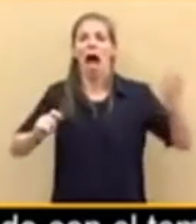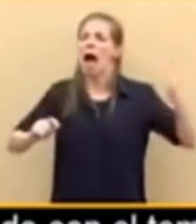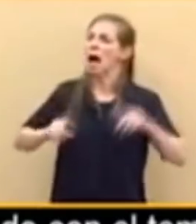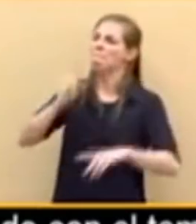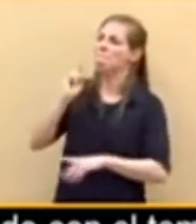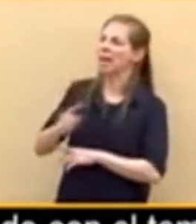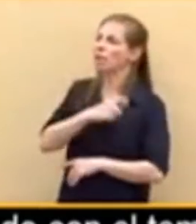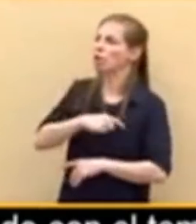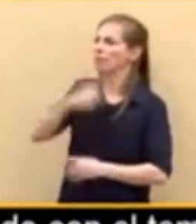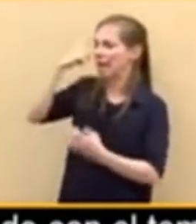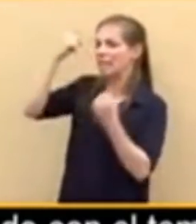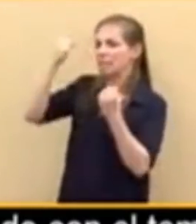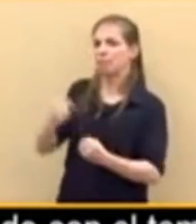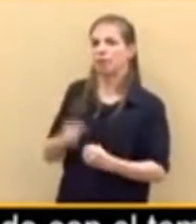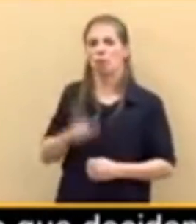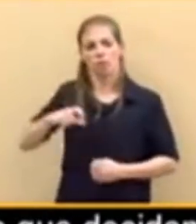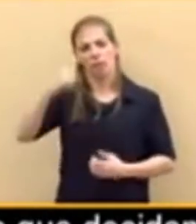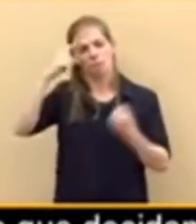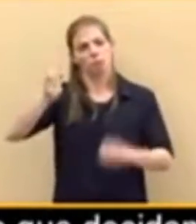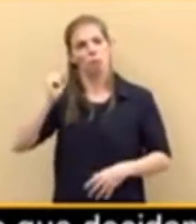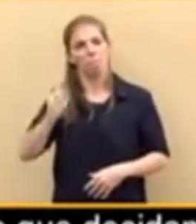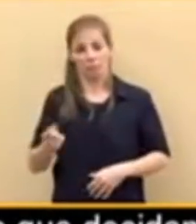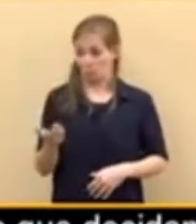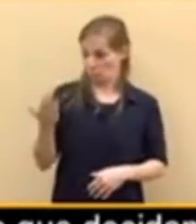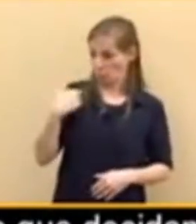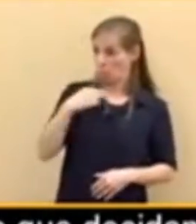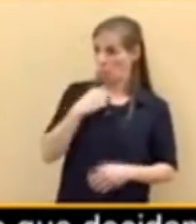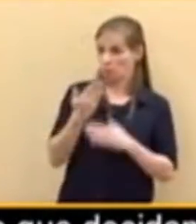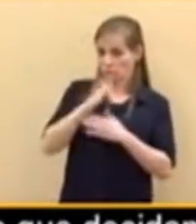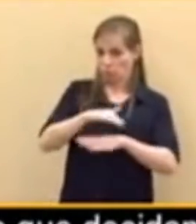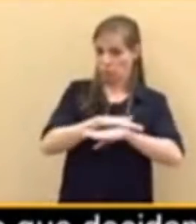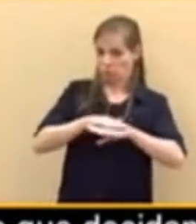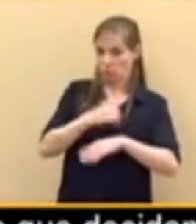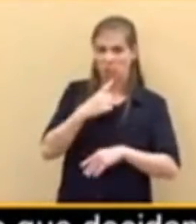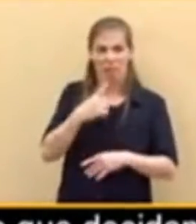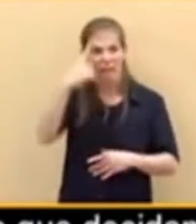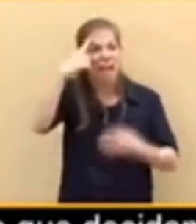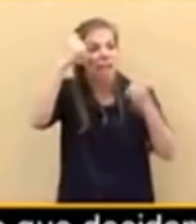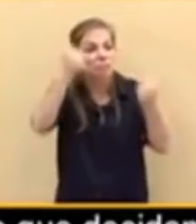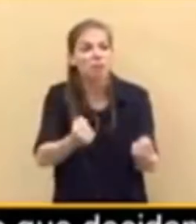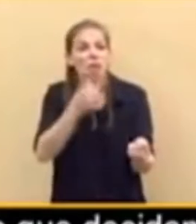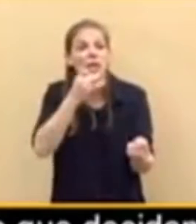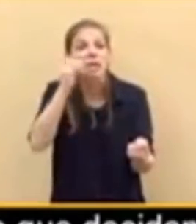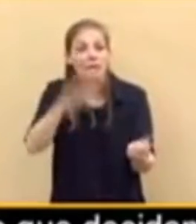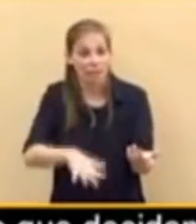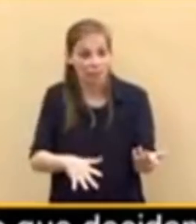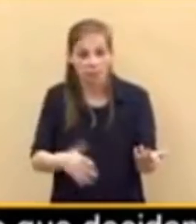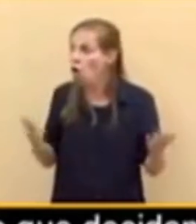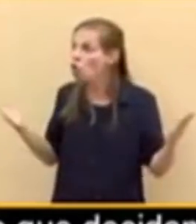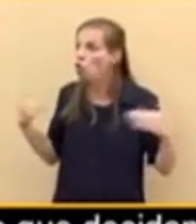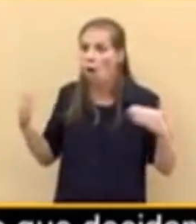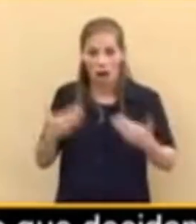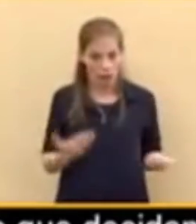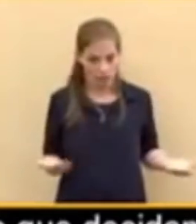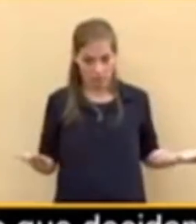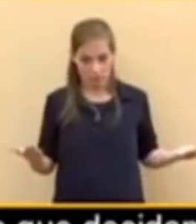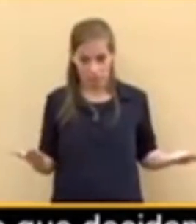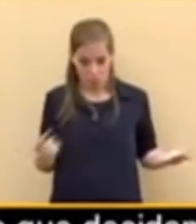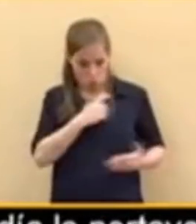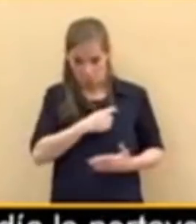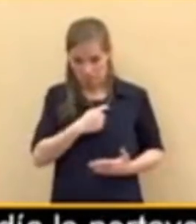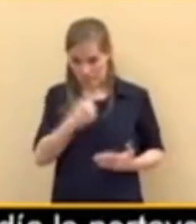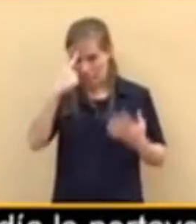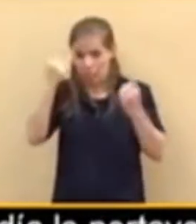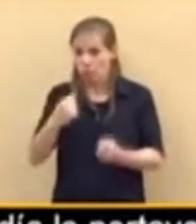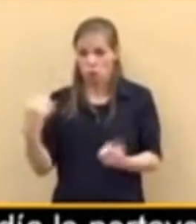había expertos. Si no hay comité de expertos, ¿qué experto? ¿Los que nos dijeron que iba a haber uno o dos casos? ¿Los que nos dijeron que no había que llevar mascarilla?